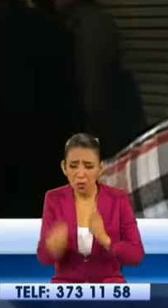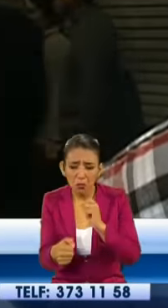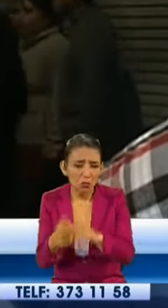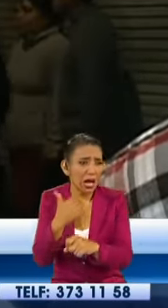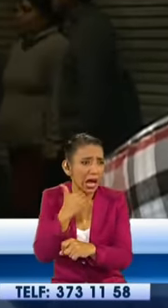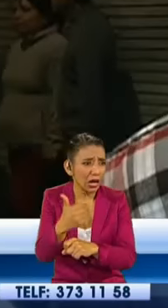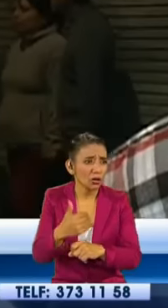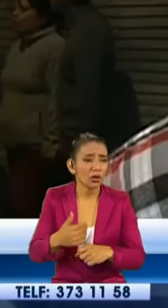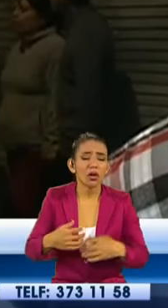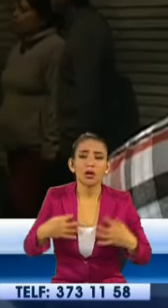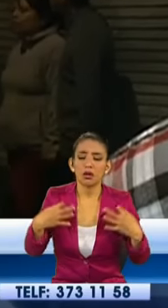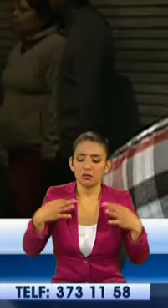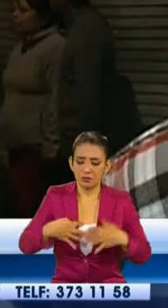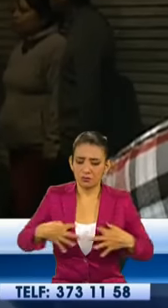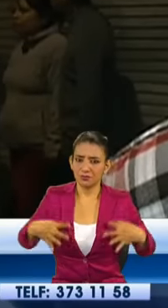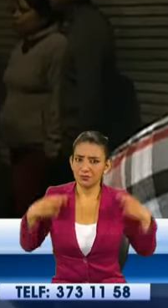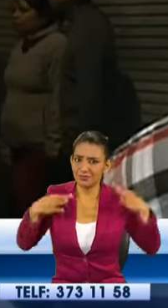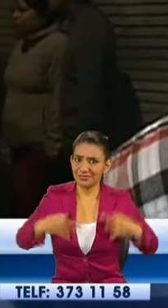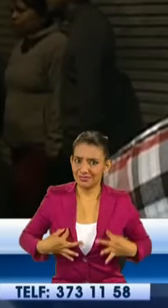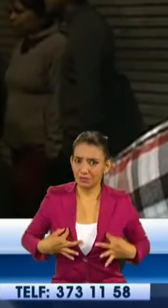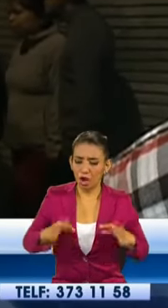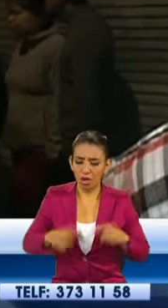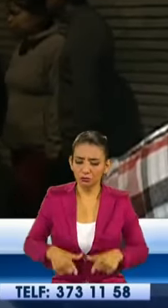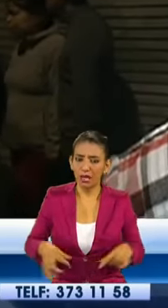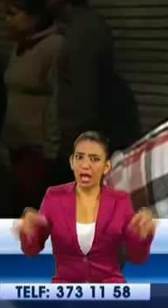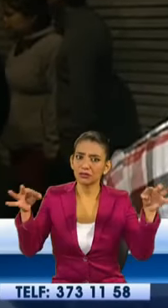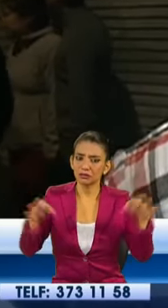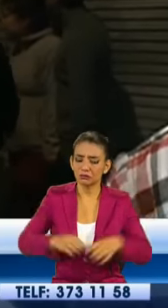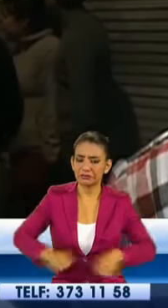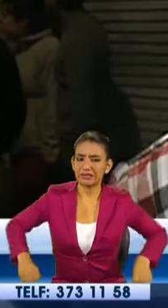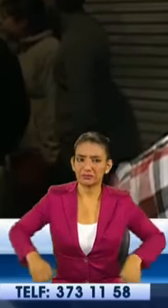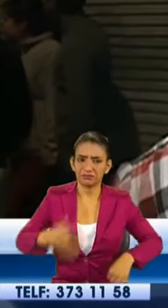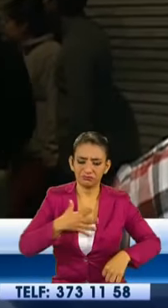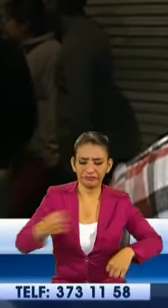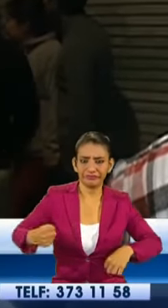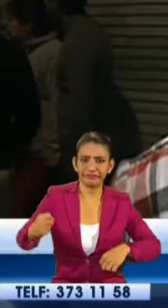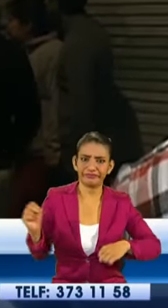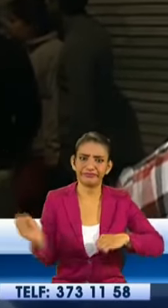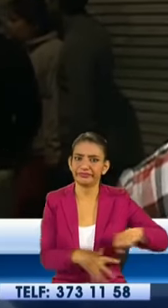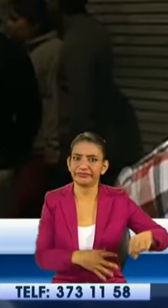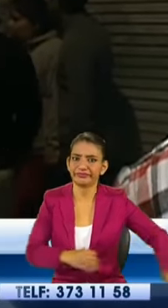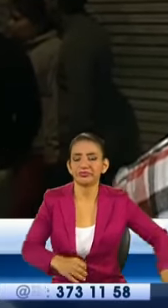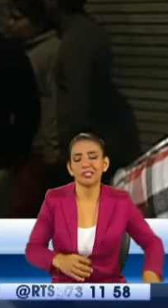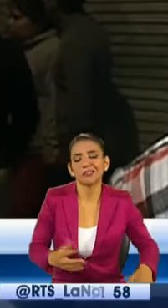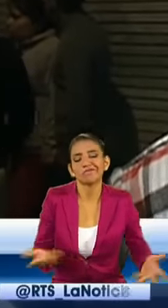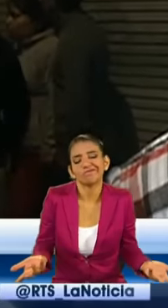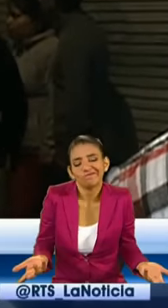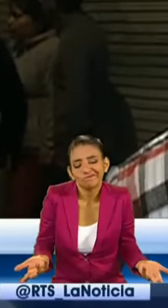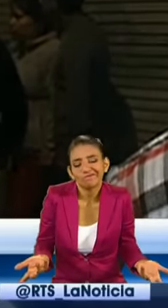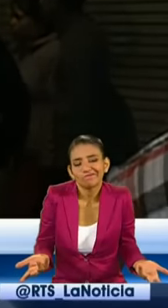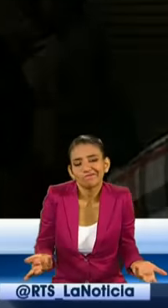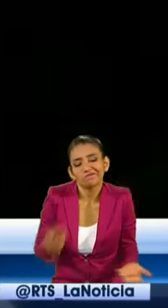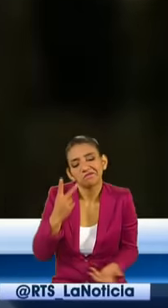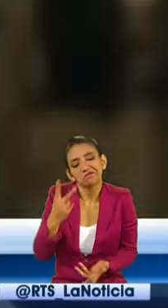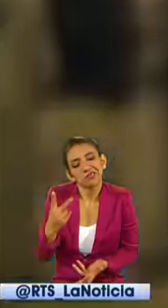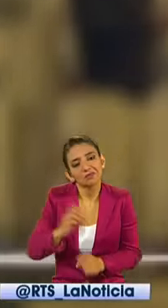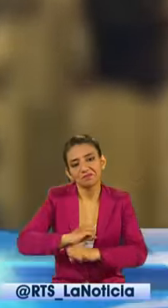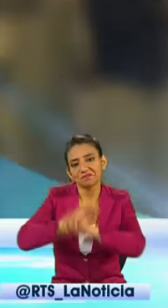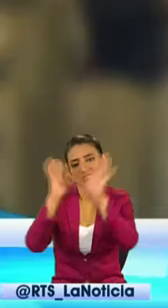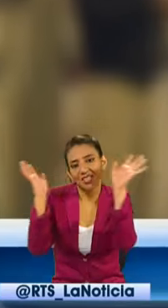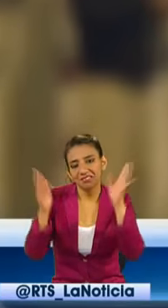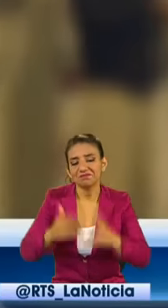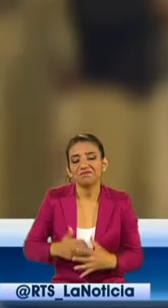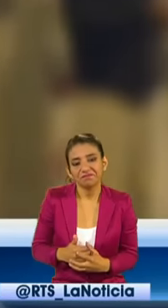Las prendas íntimas están... Han estado zafadas acá arriba y abajo. Abierto el desierto. Al